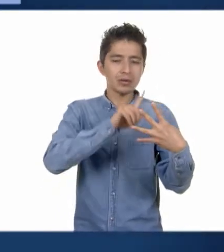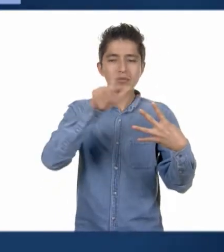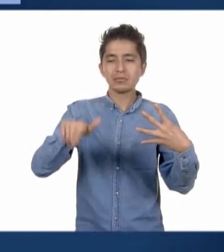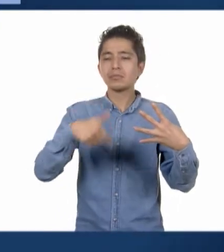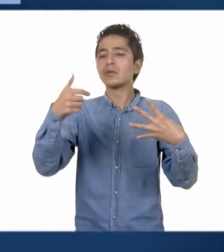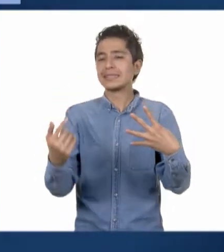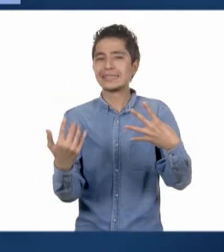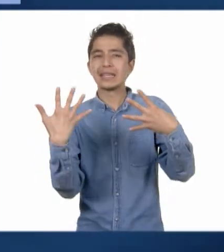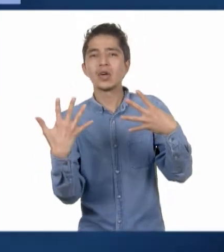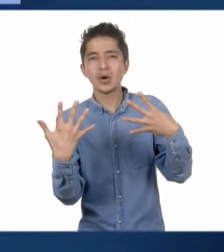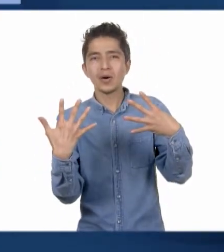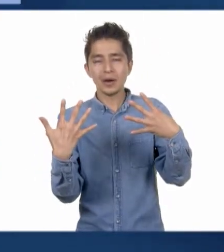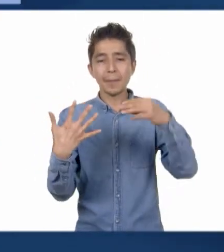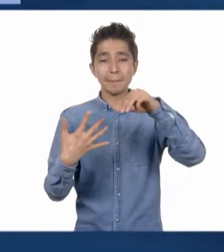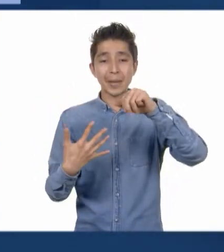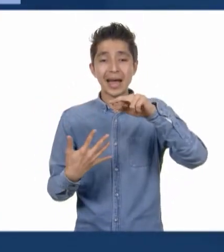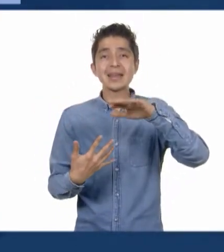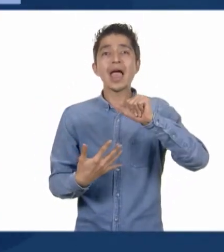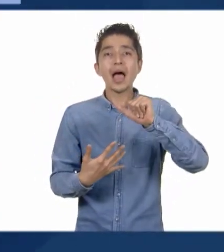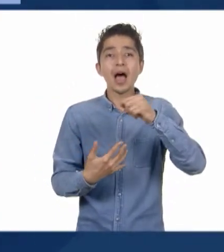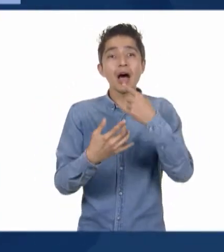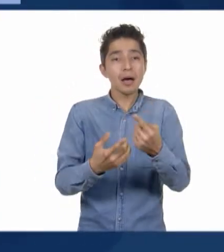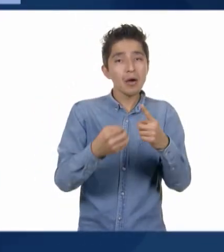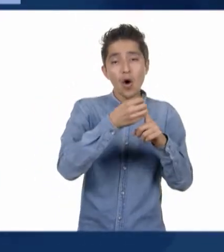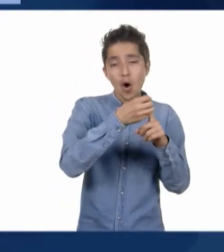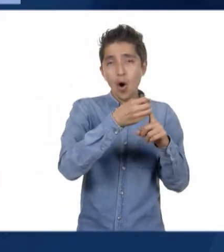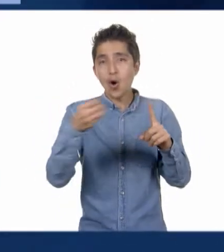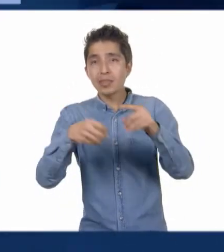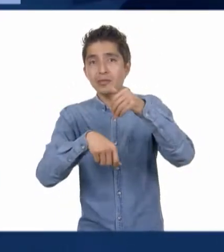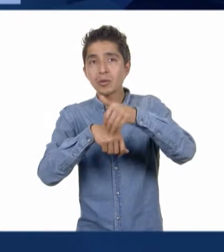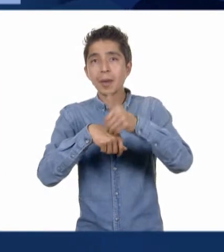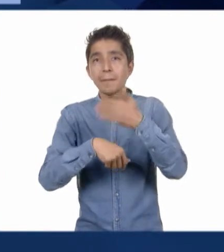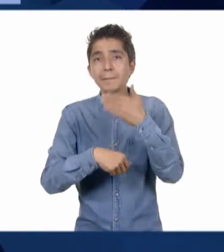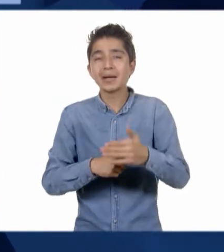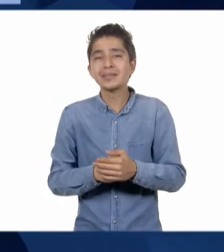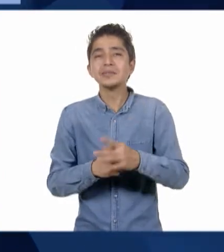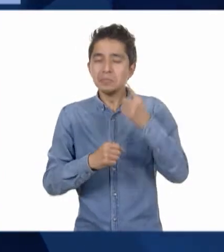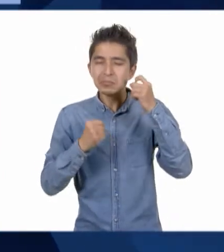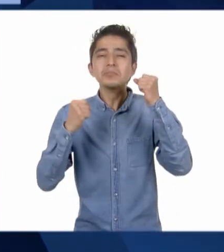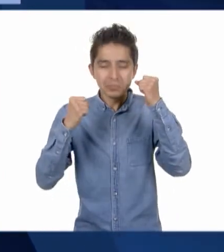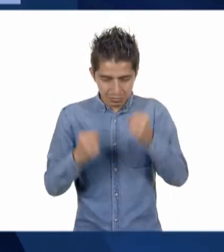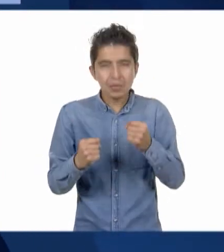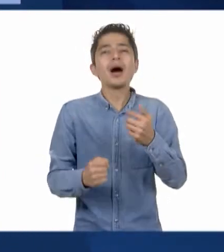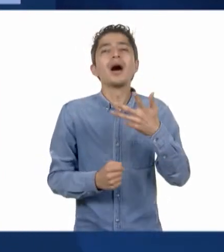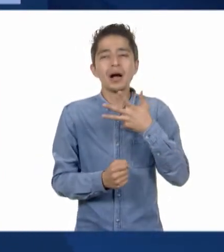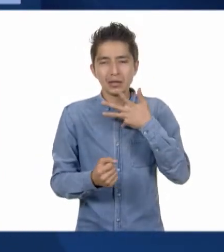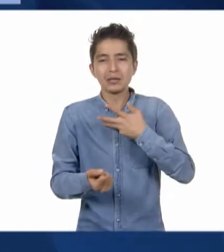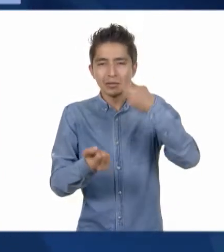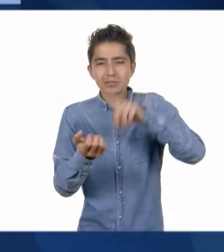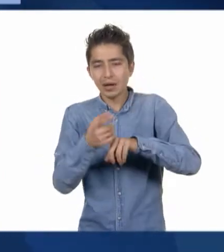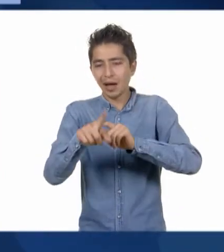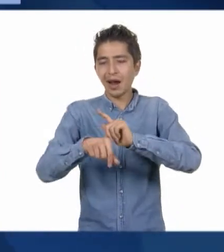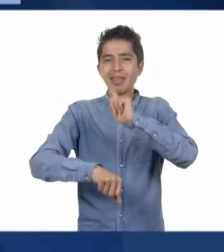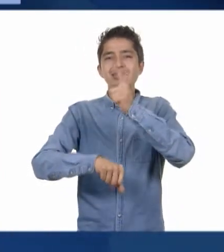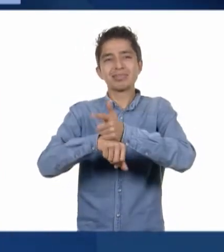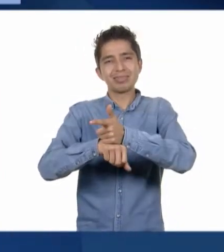se basó en el orden de los números, lo cual seguramente también tuvieron en cuenta